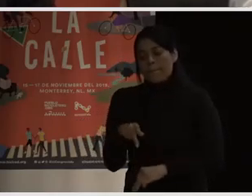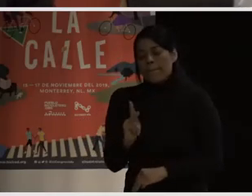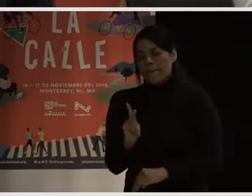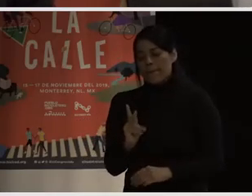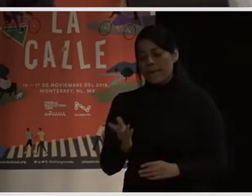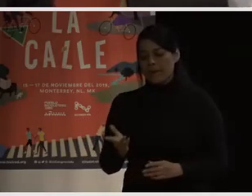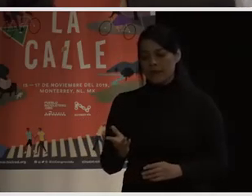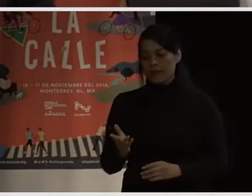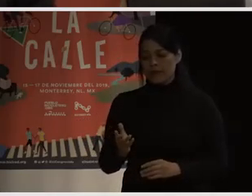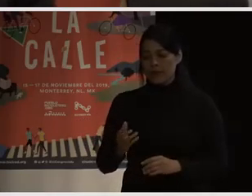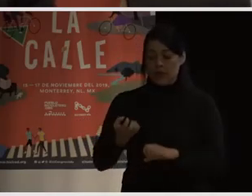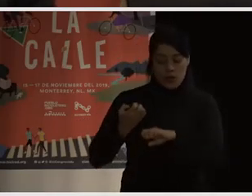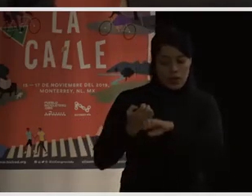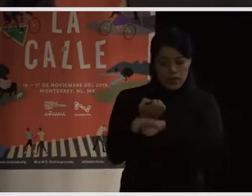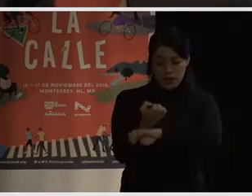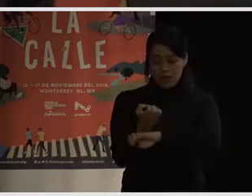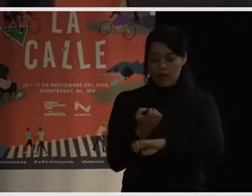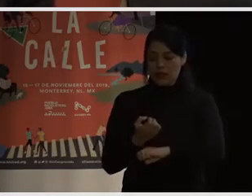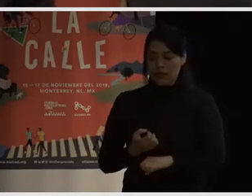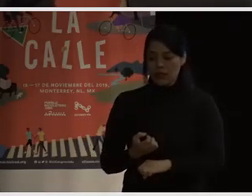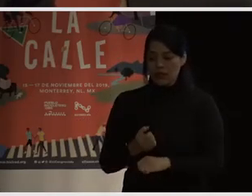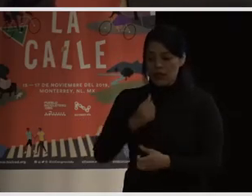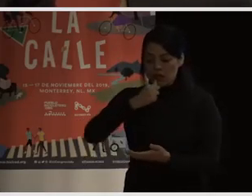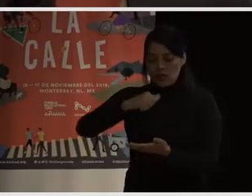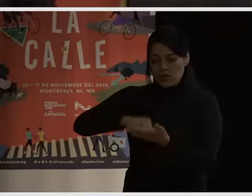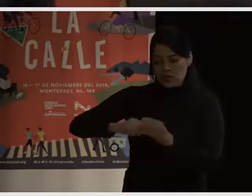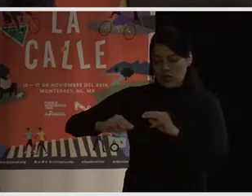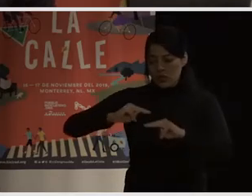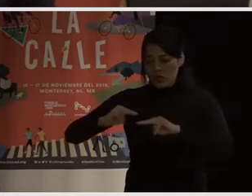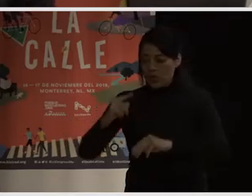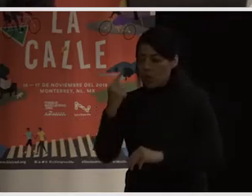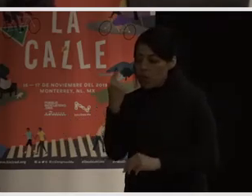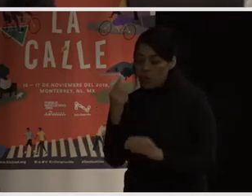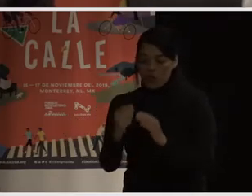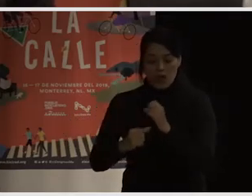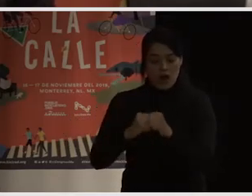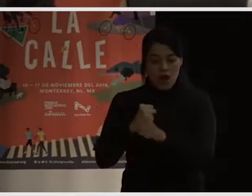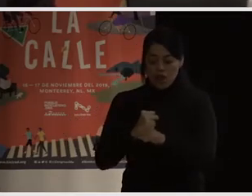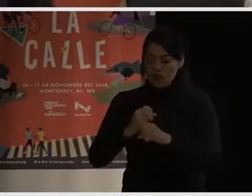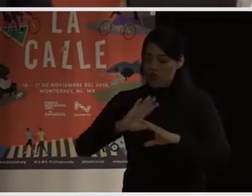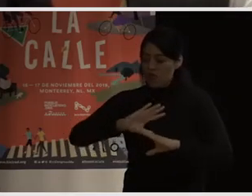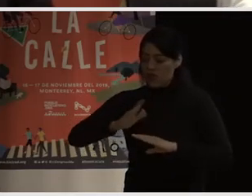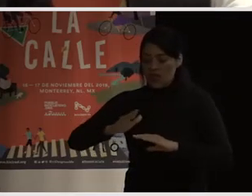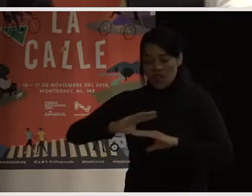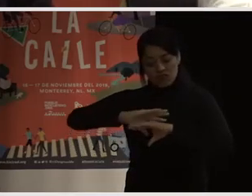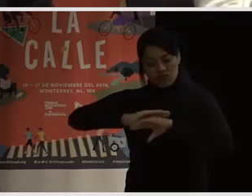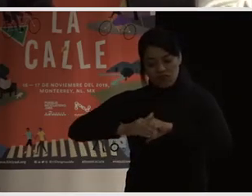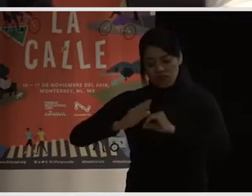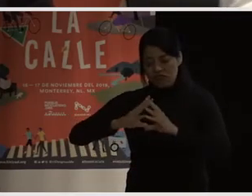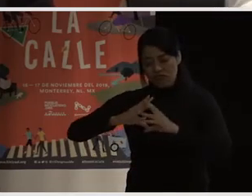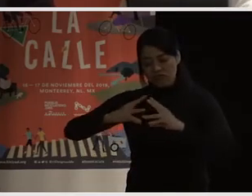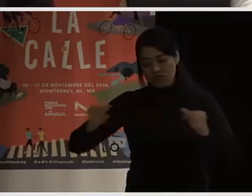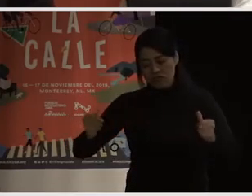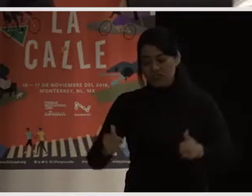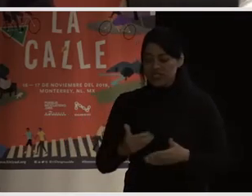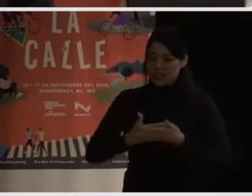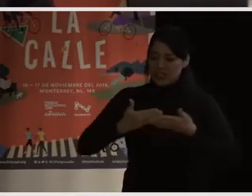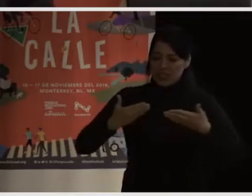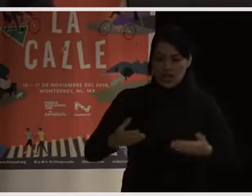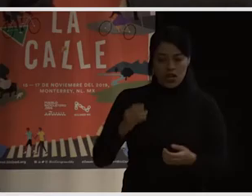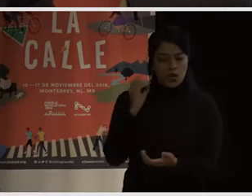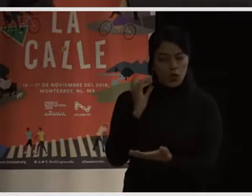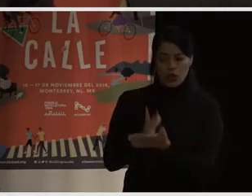para a nivel estatal la secretaría de movilidad duró un año y medio y después desapareció y actualmente